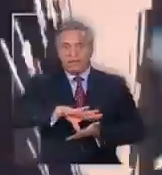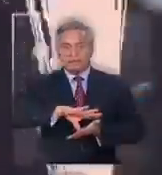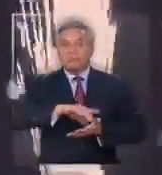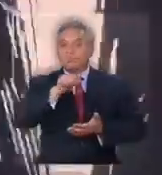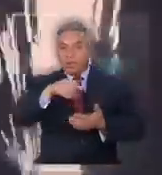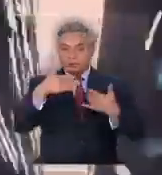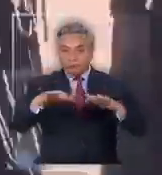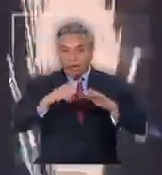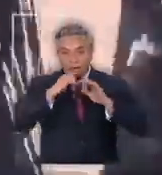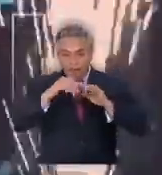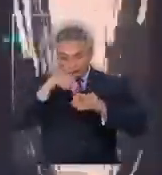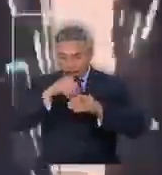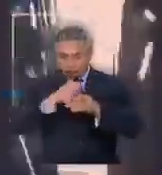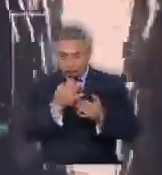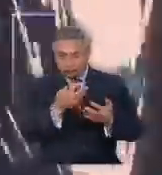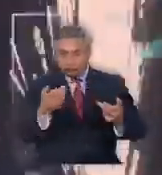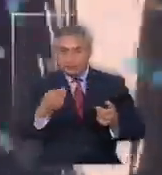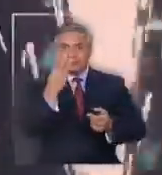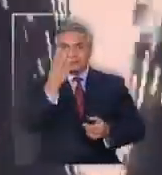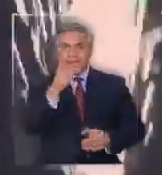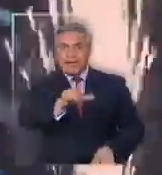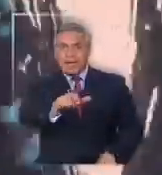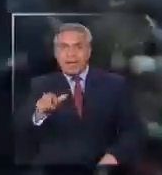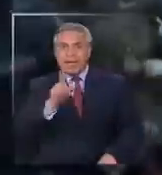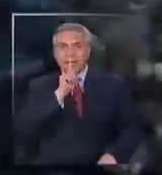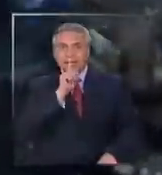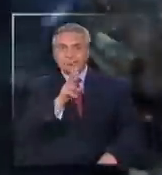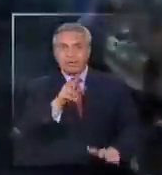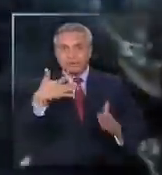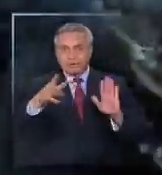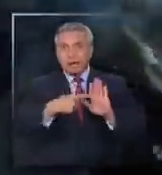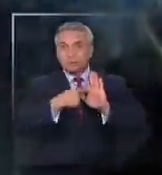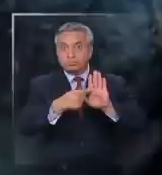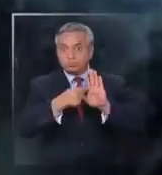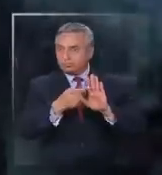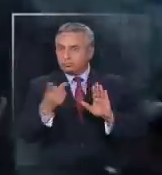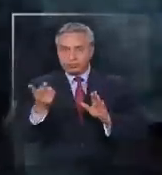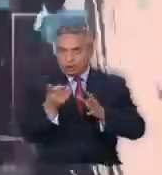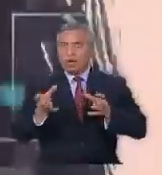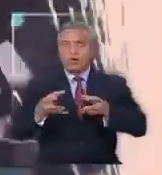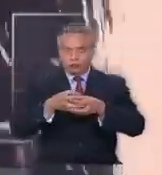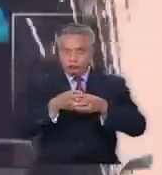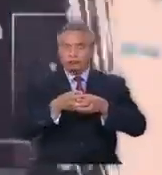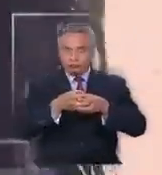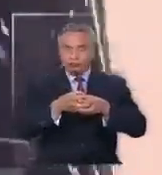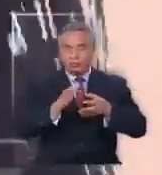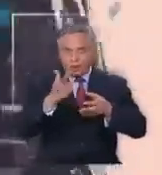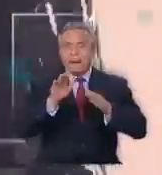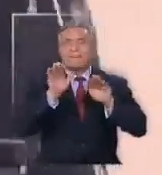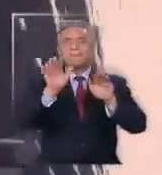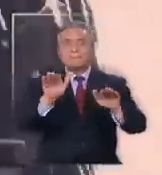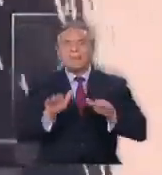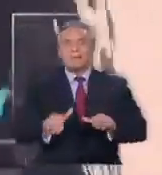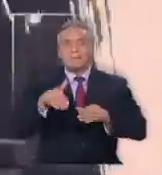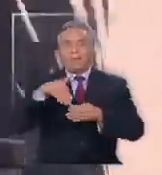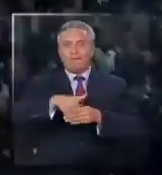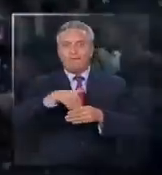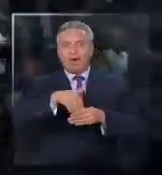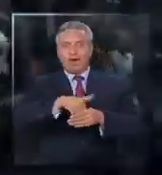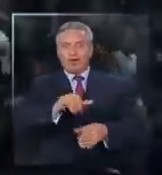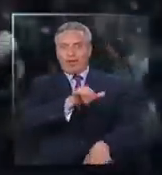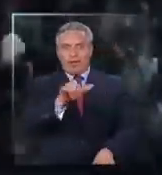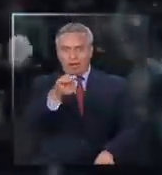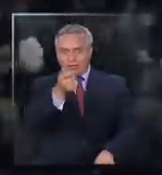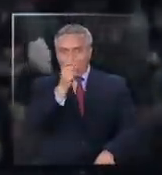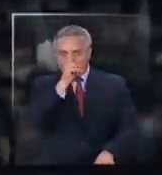datos publicados hasta el momento por tres canales de televisión proyectan que ambas bancadas obtendrían la misma cantidad de votos, por lo cual